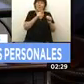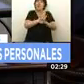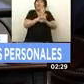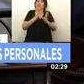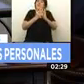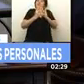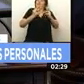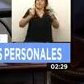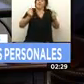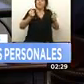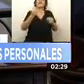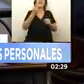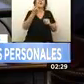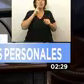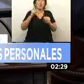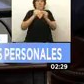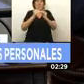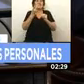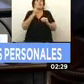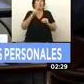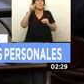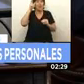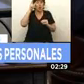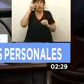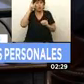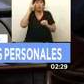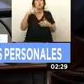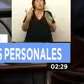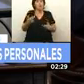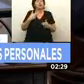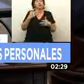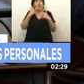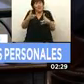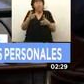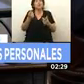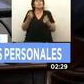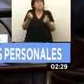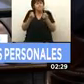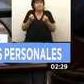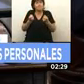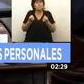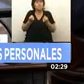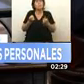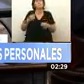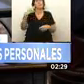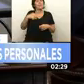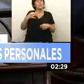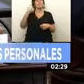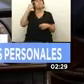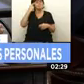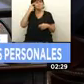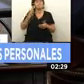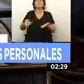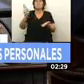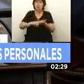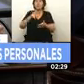2009 Por eso digo señor presidente que es necesario replantear el gobierno